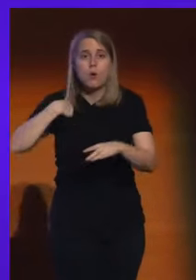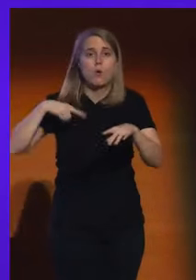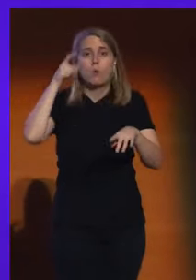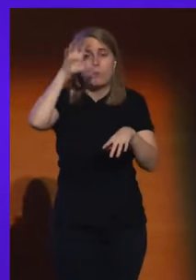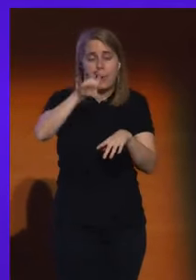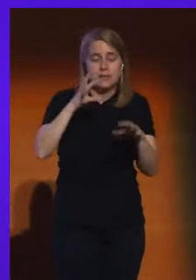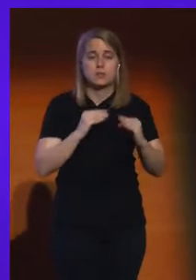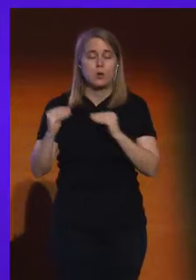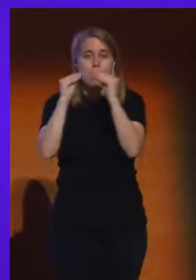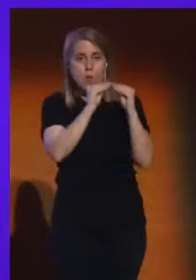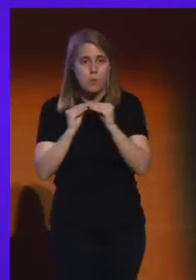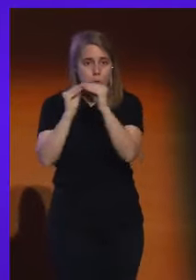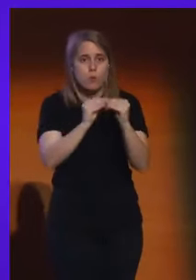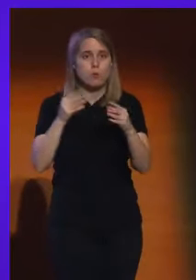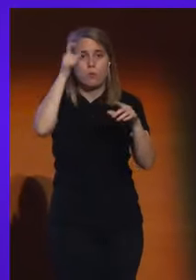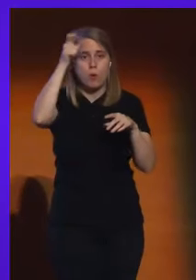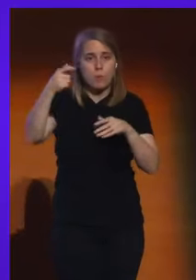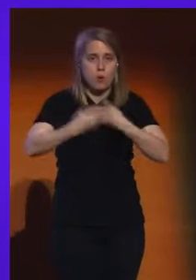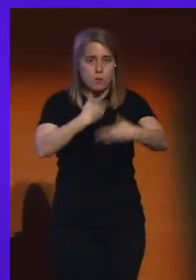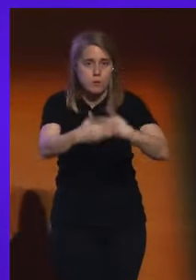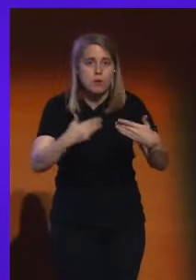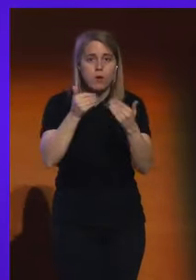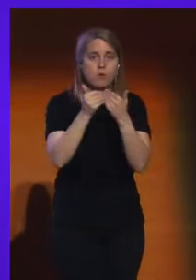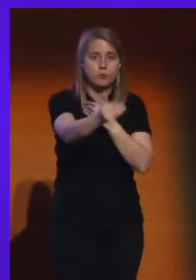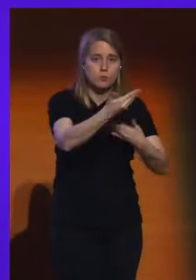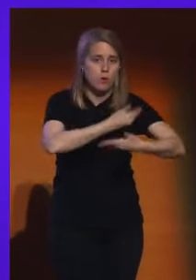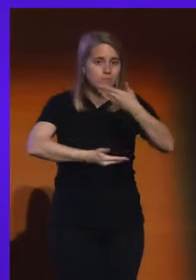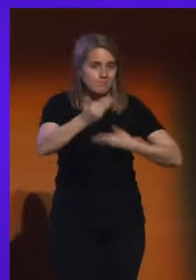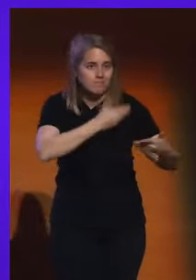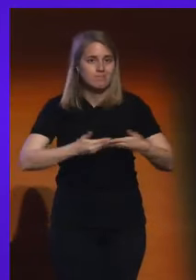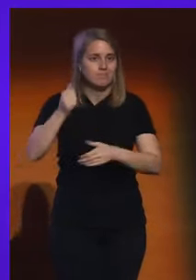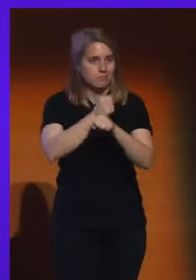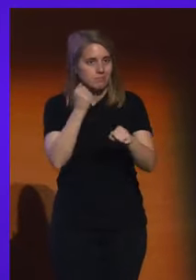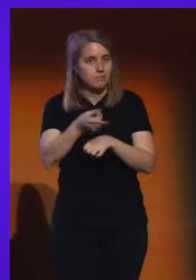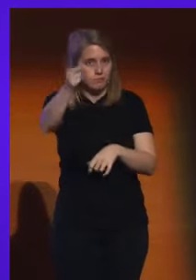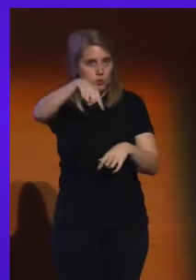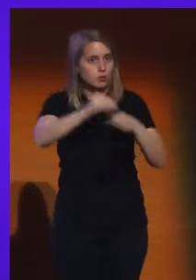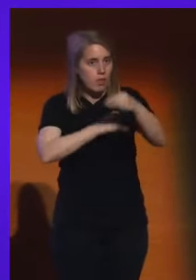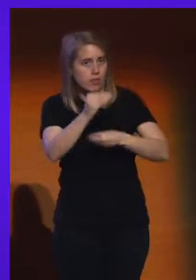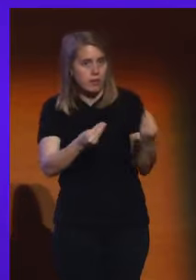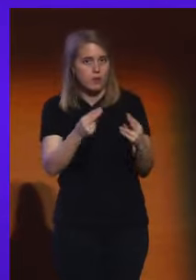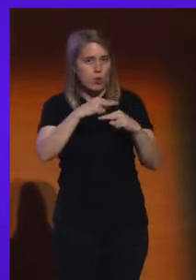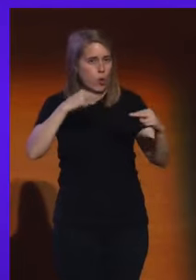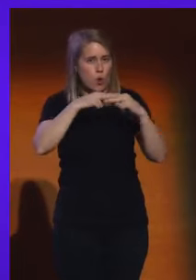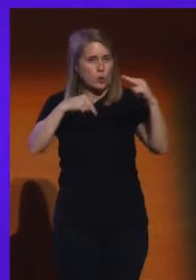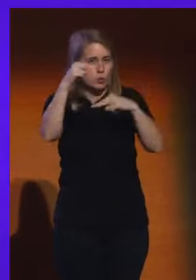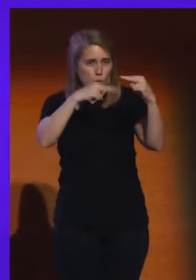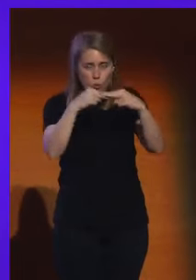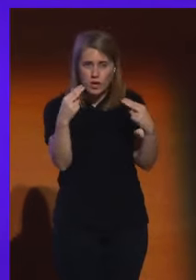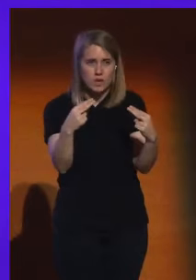pueblo en marcha y un futuro en Ausolán. Y eso es lo que estáis haciendo, construir